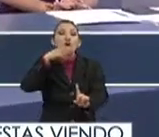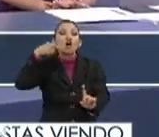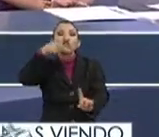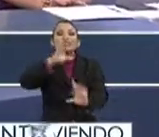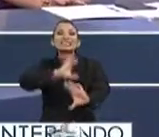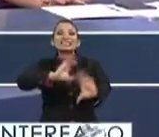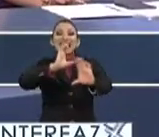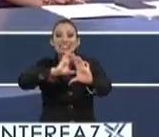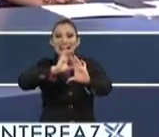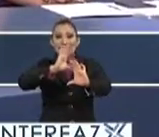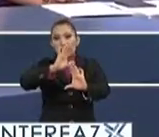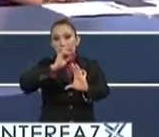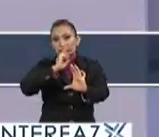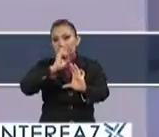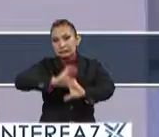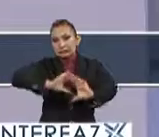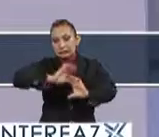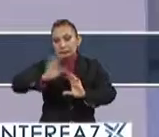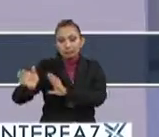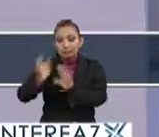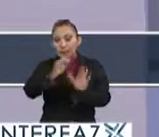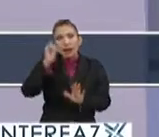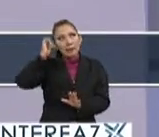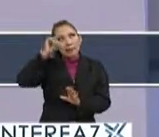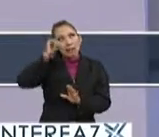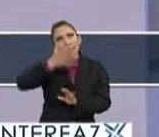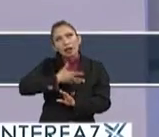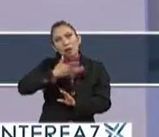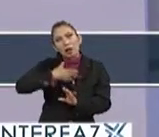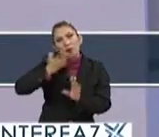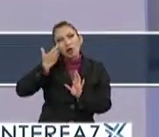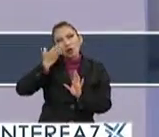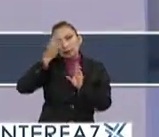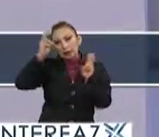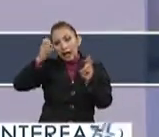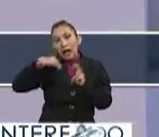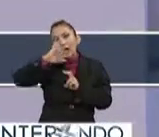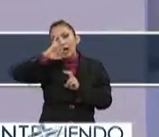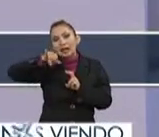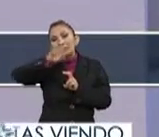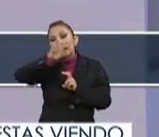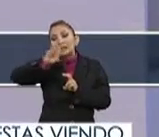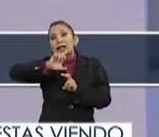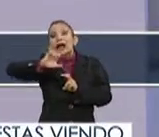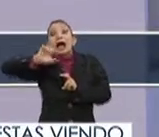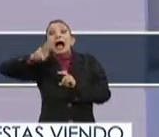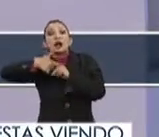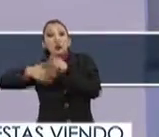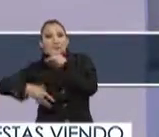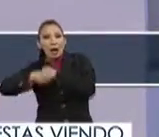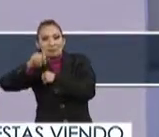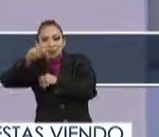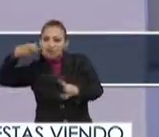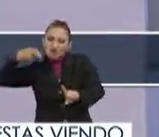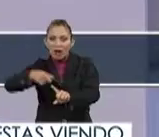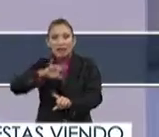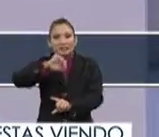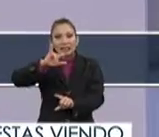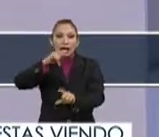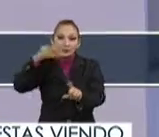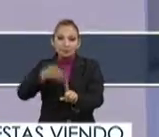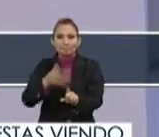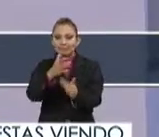alrededor de la voz, ¿no? Como su nombre lo dice. Luego, abril tenemos este ciclo llamado Jazz y algo más, que su foco principal es el